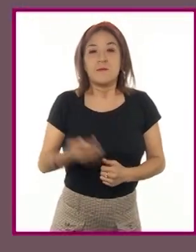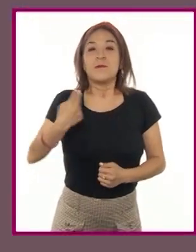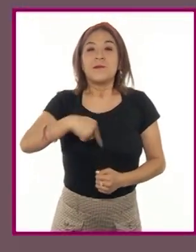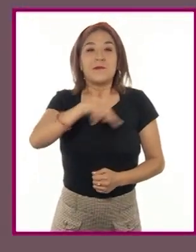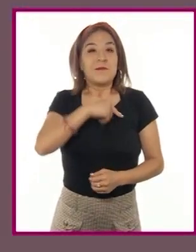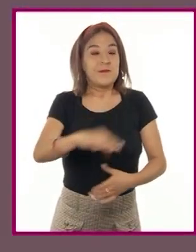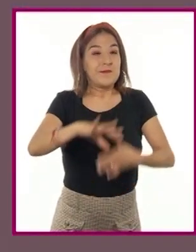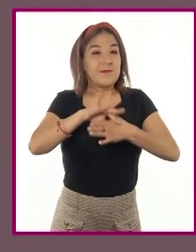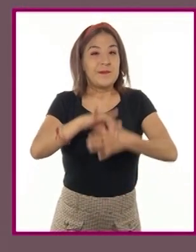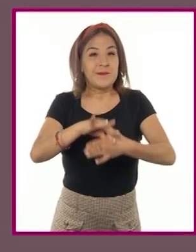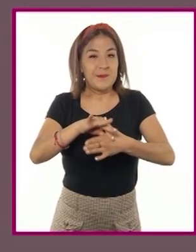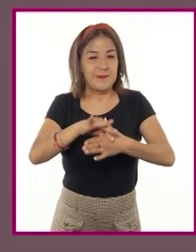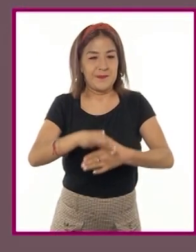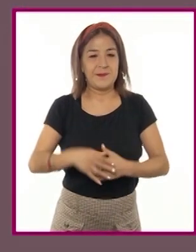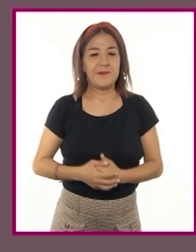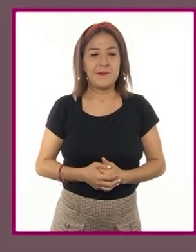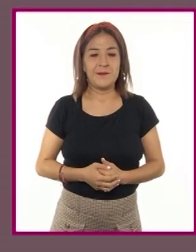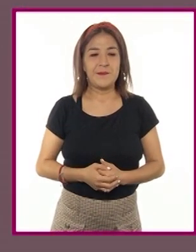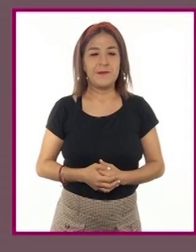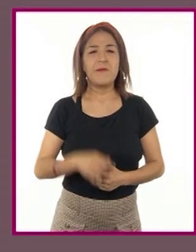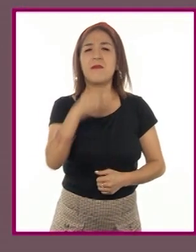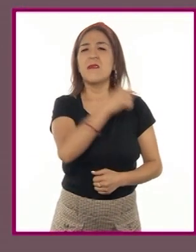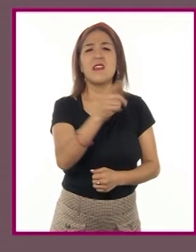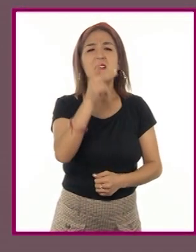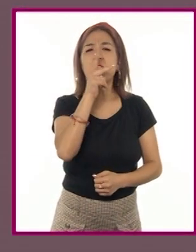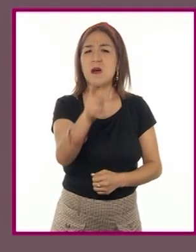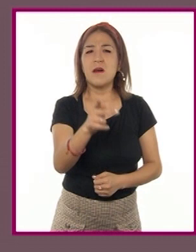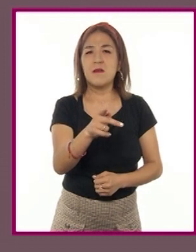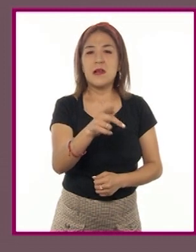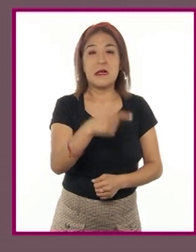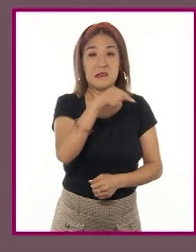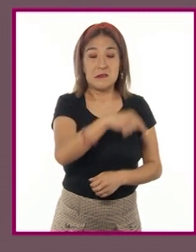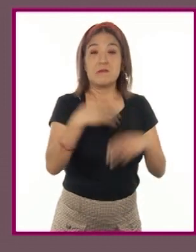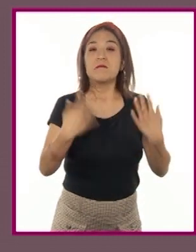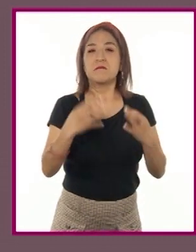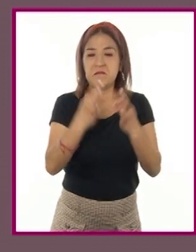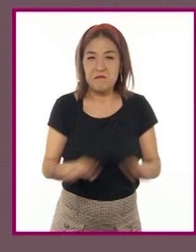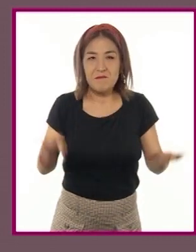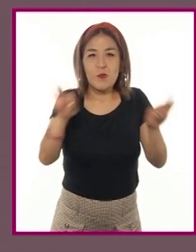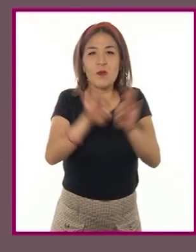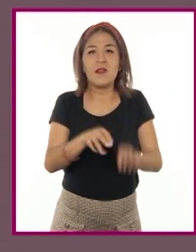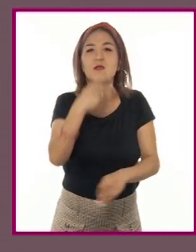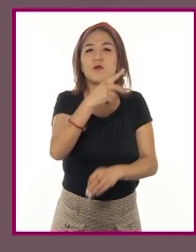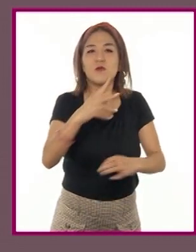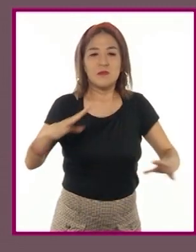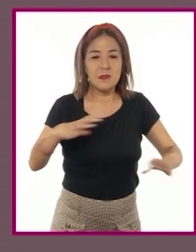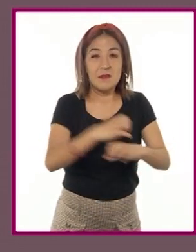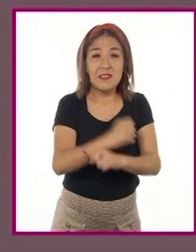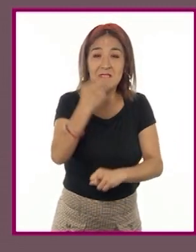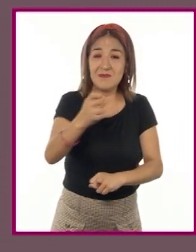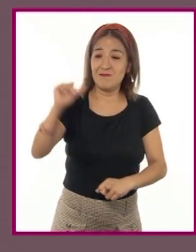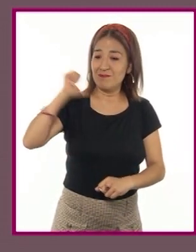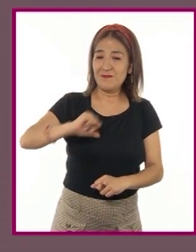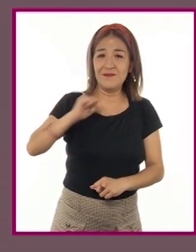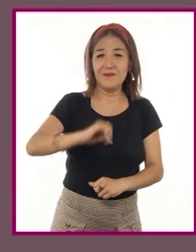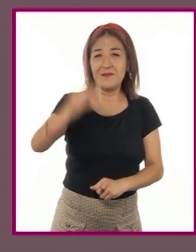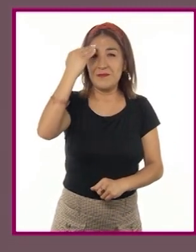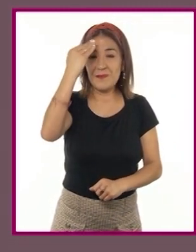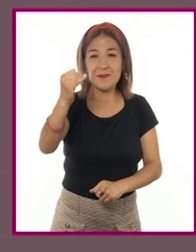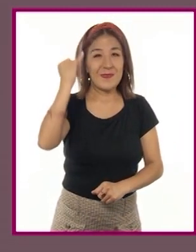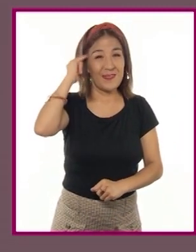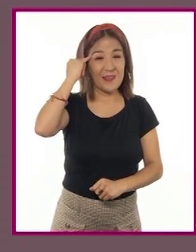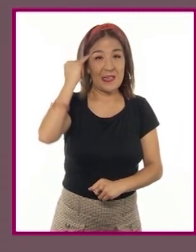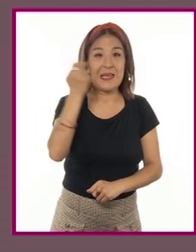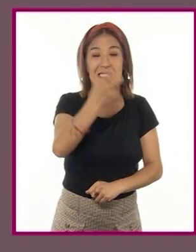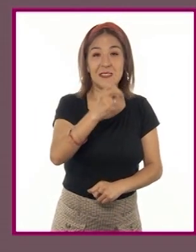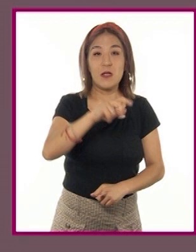carne. Esta palabra tiene un gran significado, pues en la época prehispánica, entre los